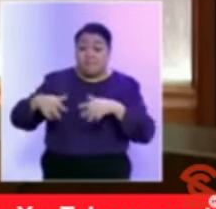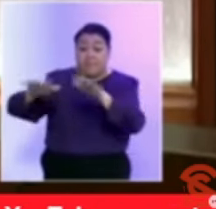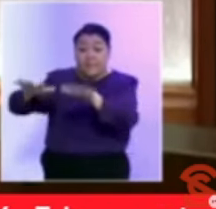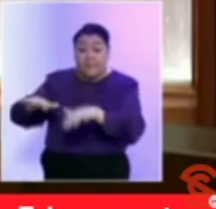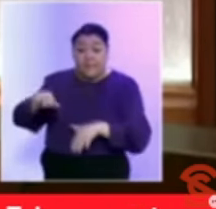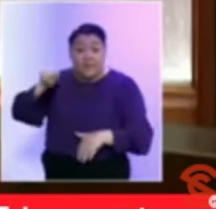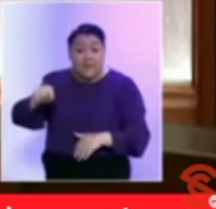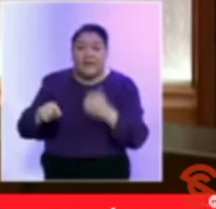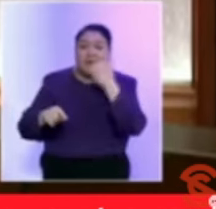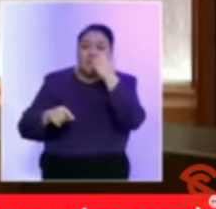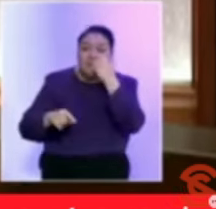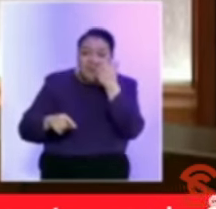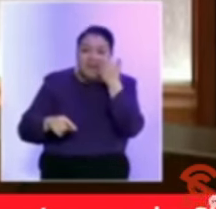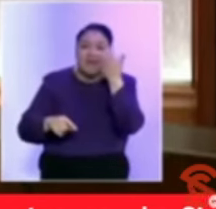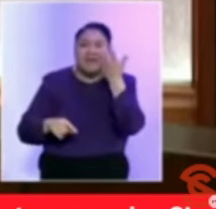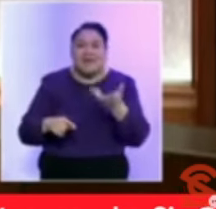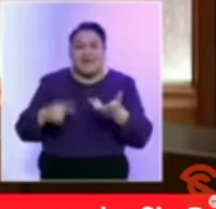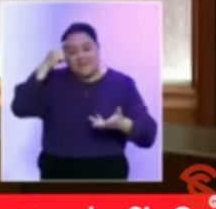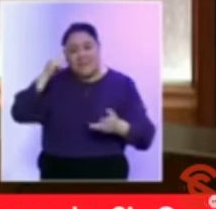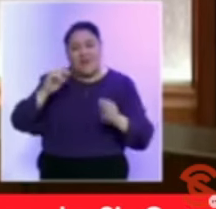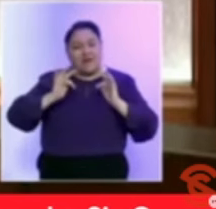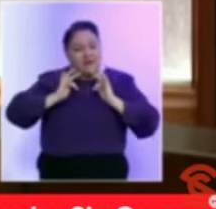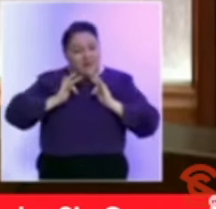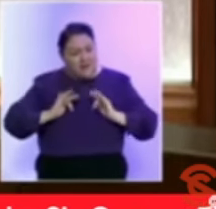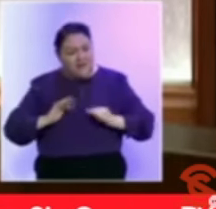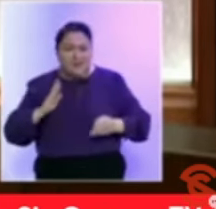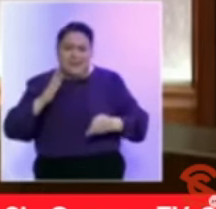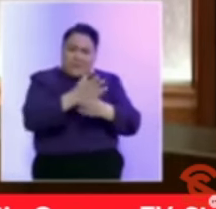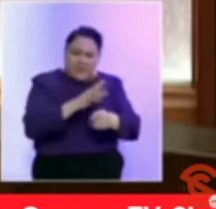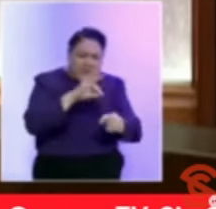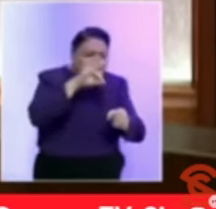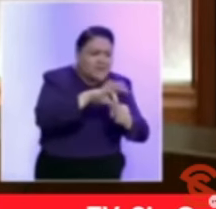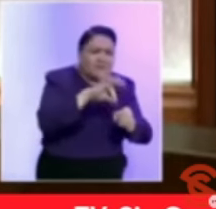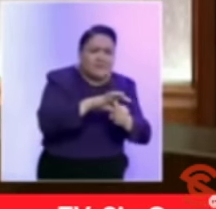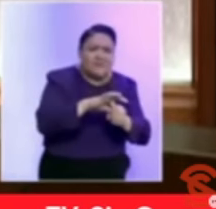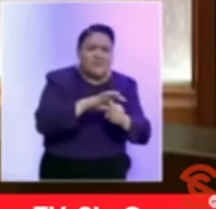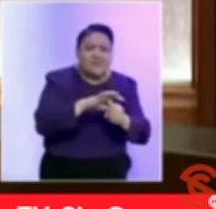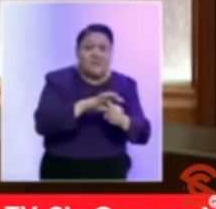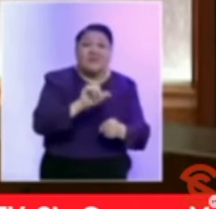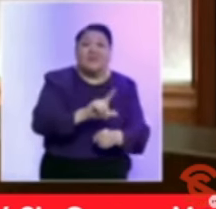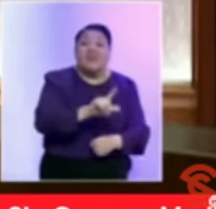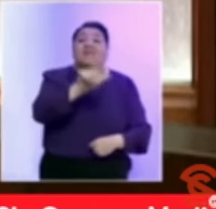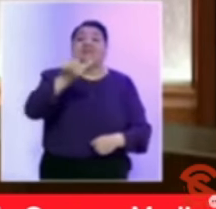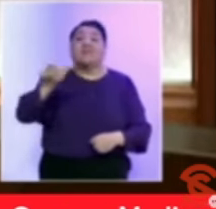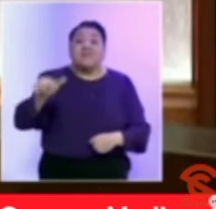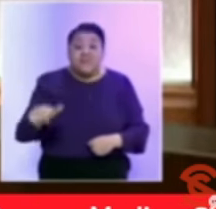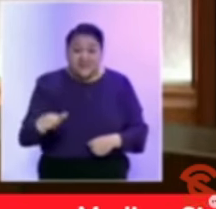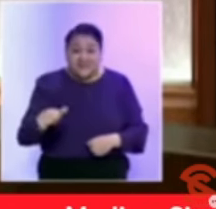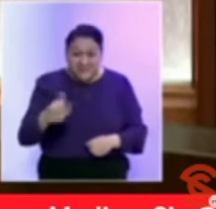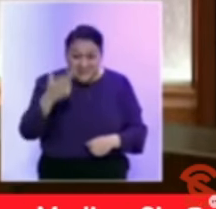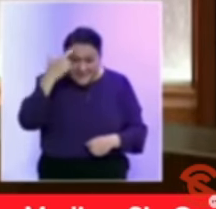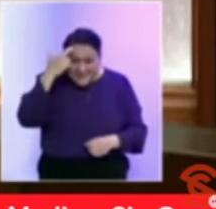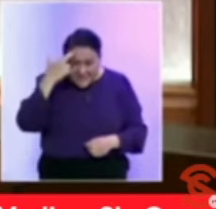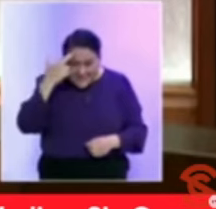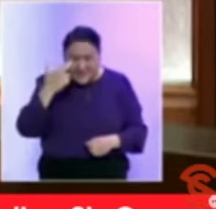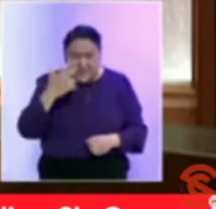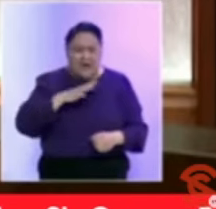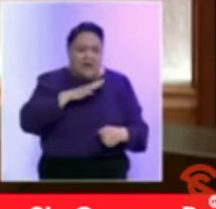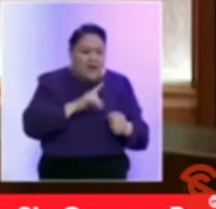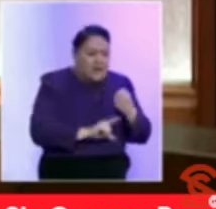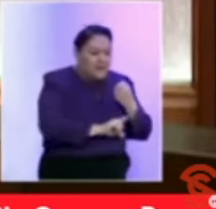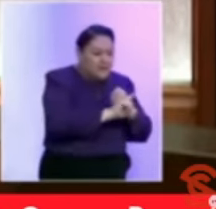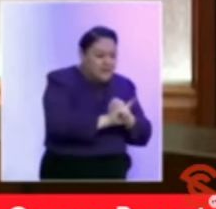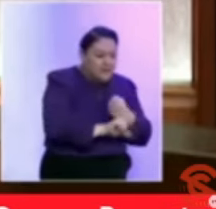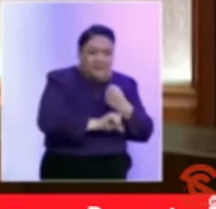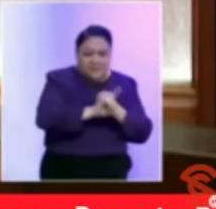expresara en paz en las urnas luego de los desafíos que significó el